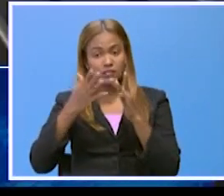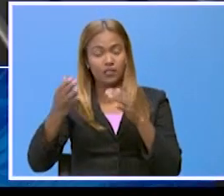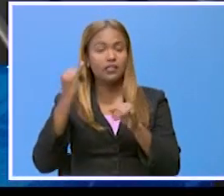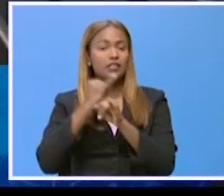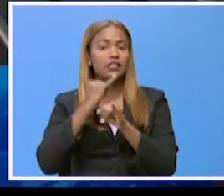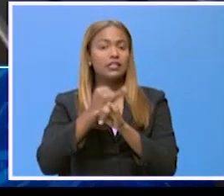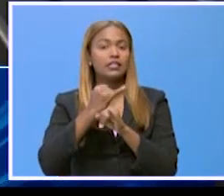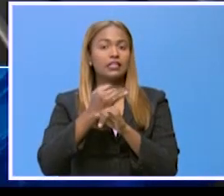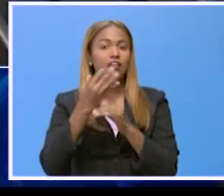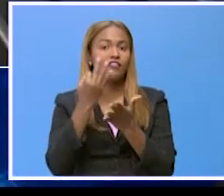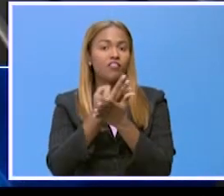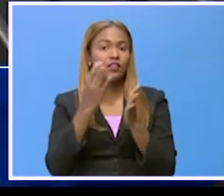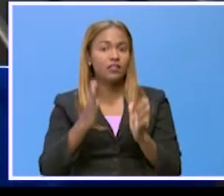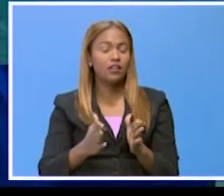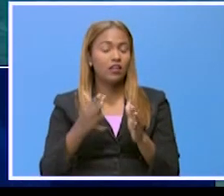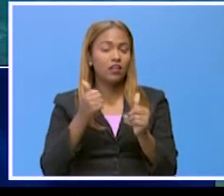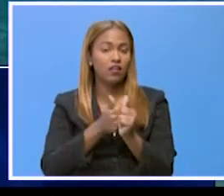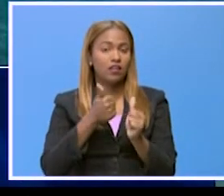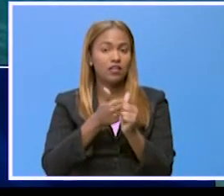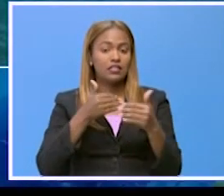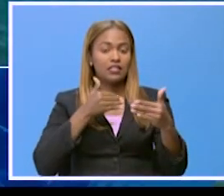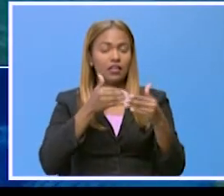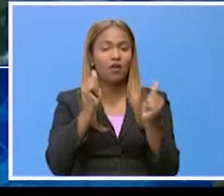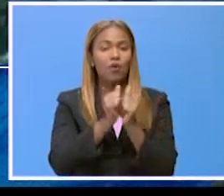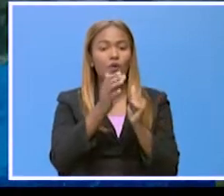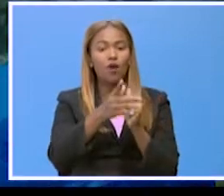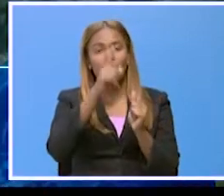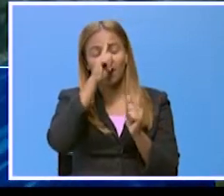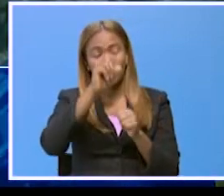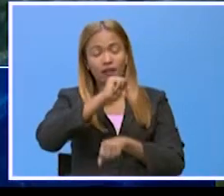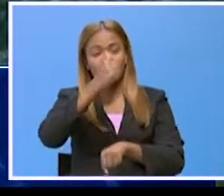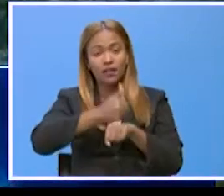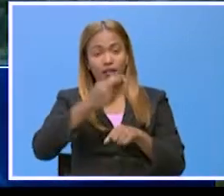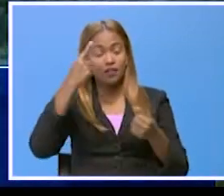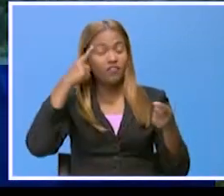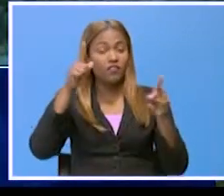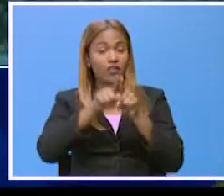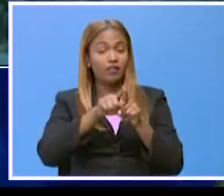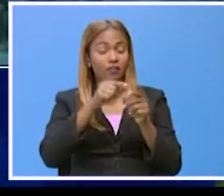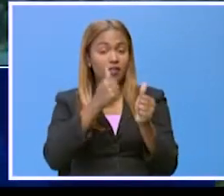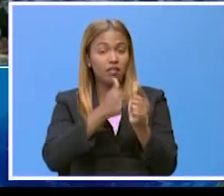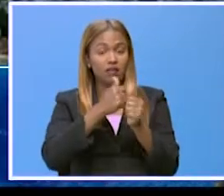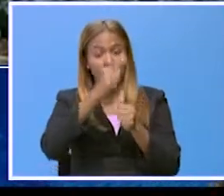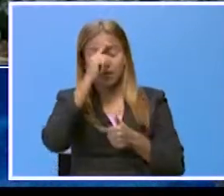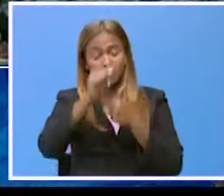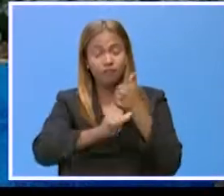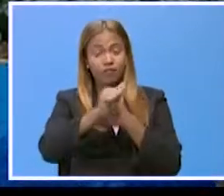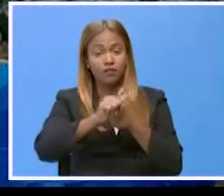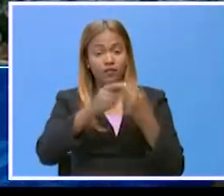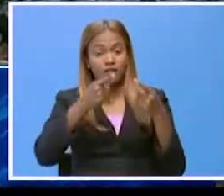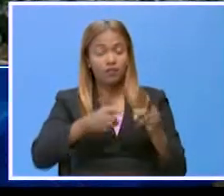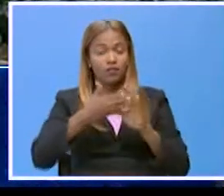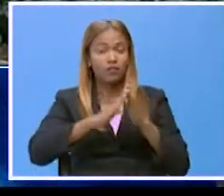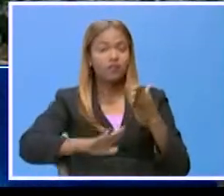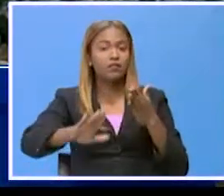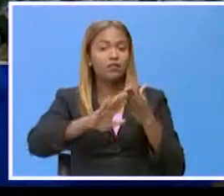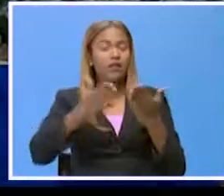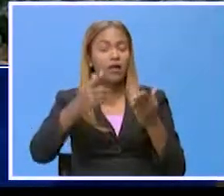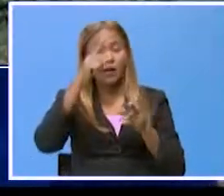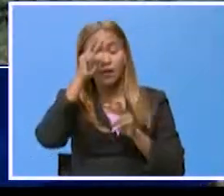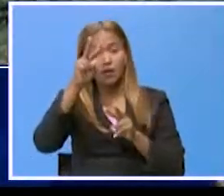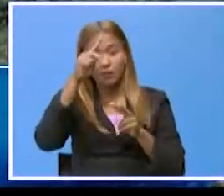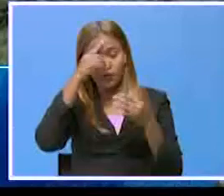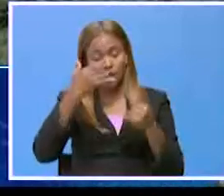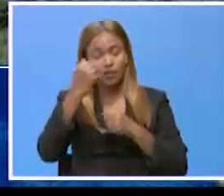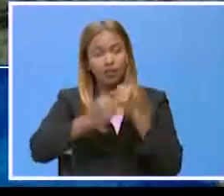organismo financiero multilateral se acerca con ello a las previsiones de la firma calificadora de riesgo crediticio moody's que prevé para